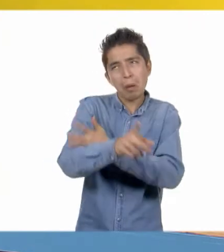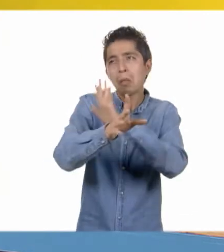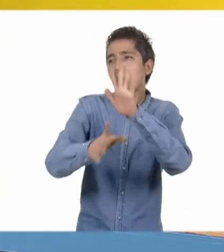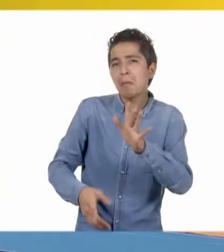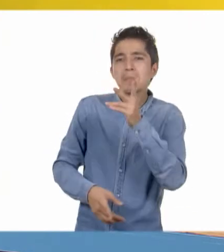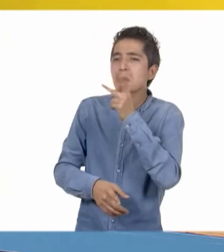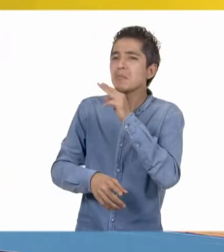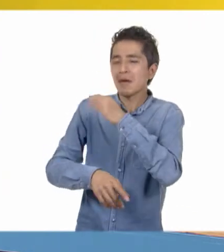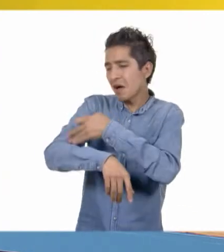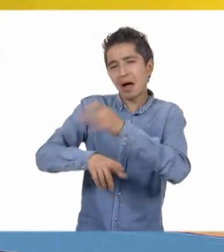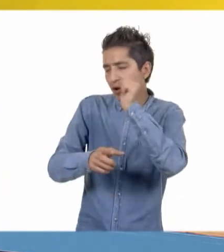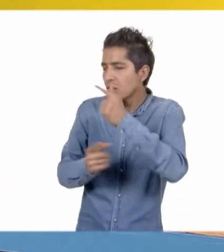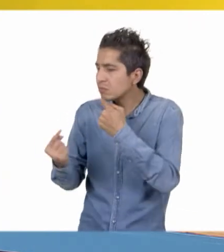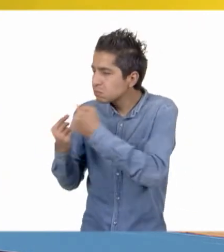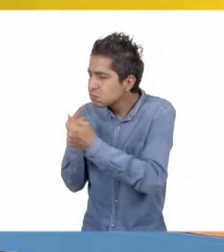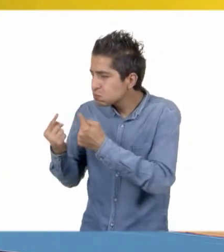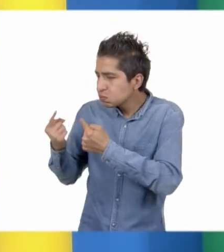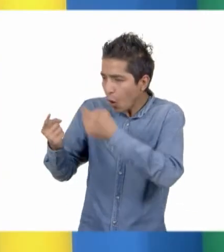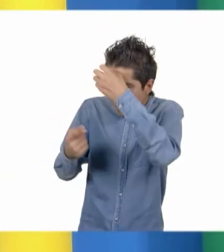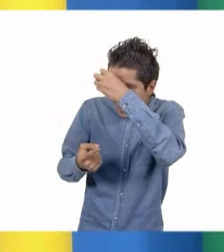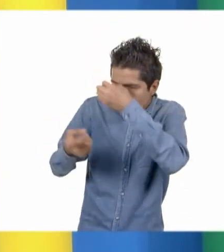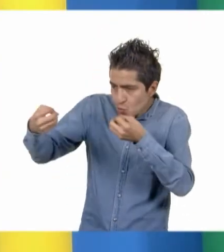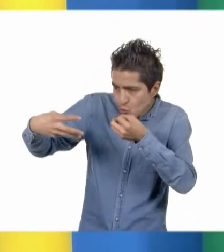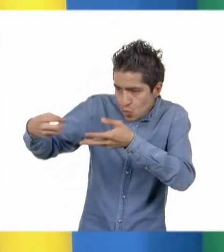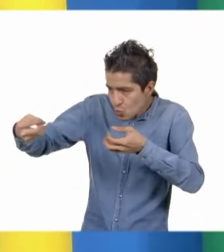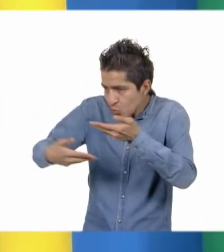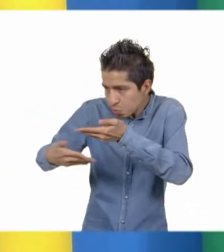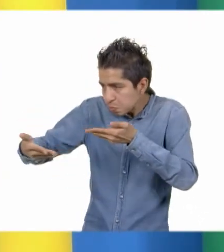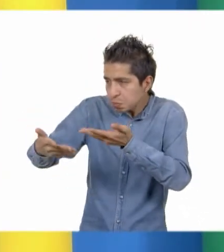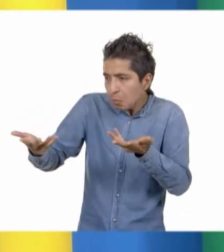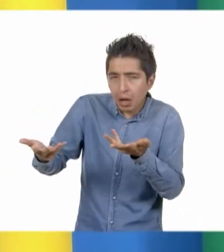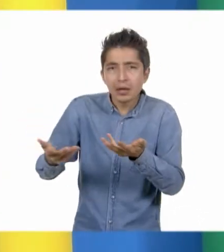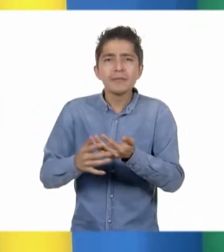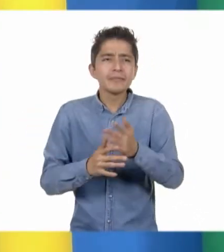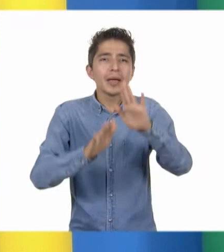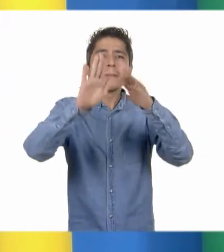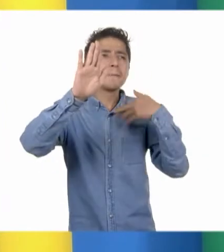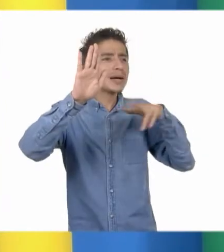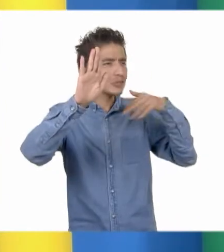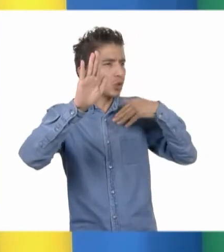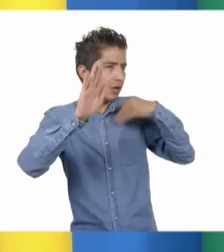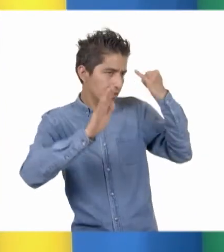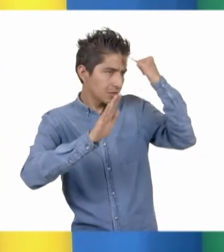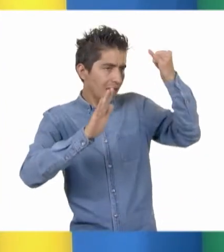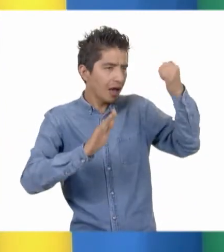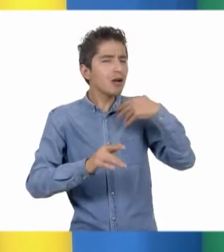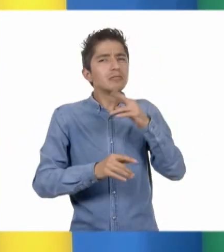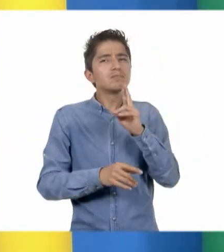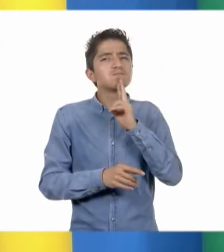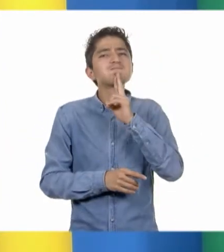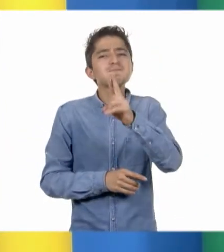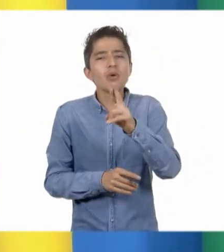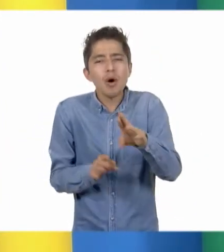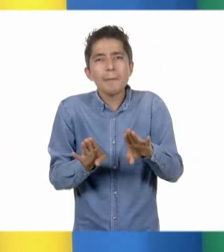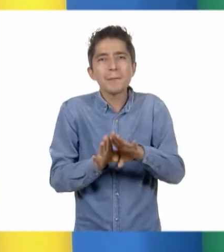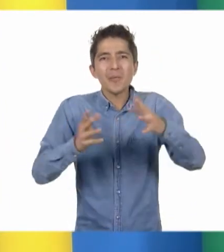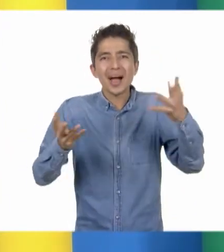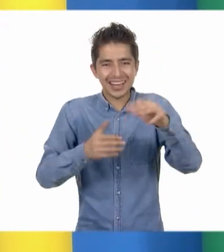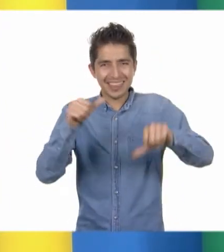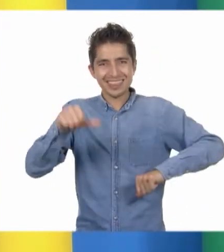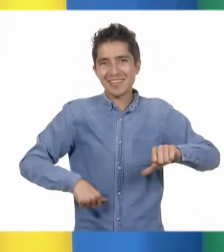para intercambiar ideas y opiniones. Maestra, yo tengo una idea. Yo voy a buscar la respuesta como lo hicimos en la